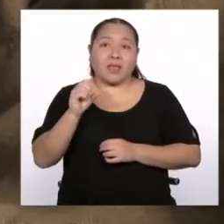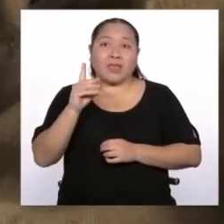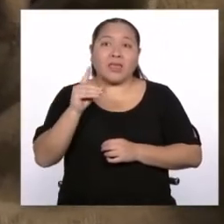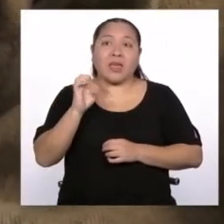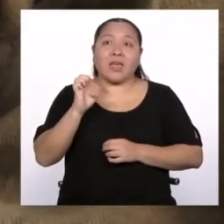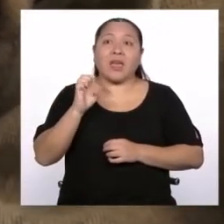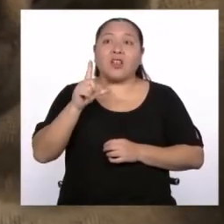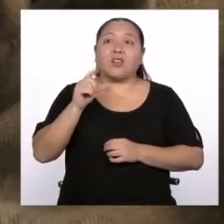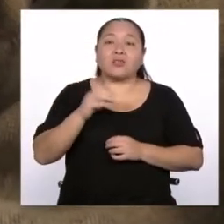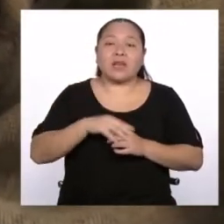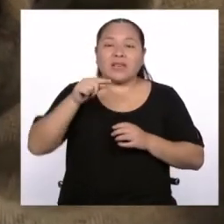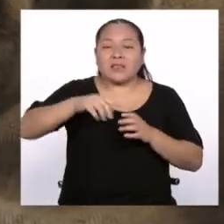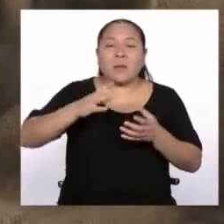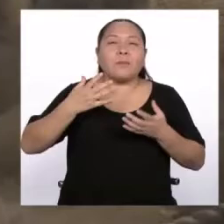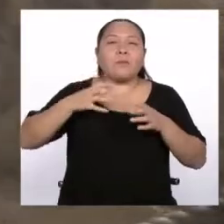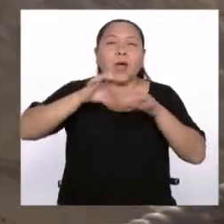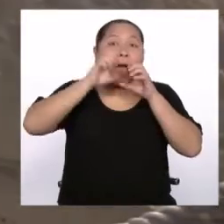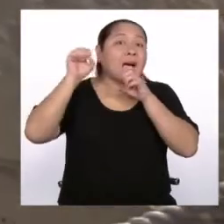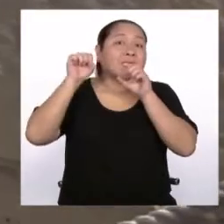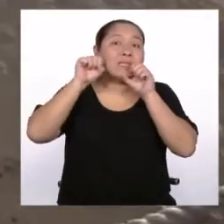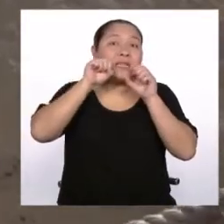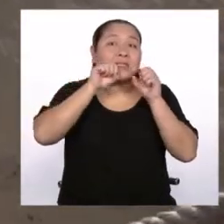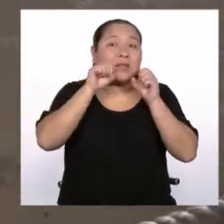dedicaba a la molienda del maíz.